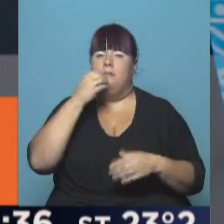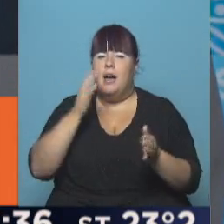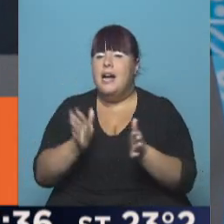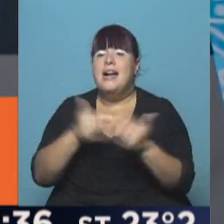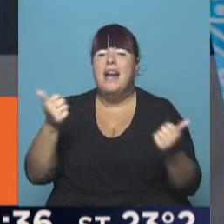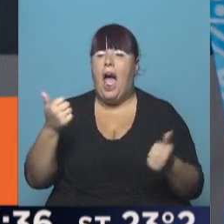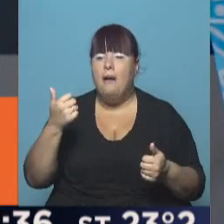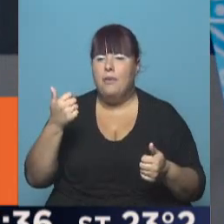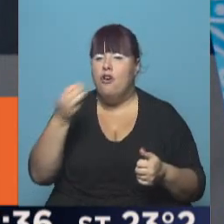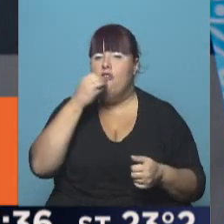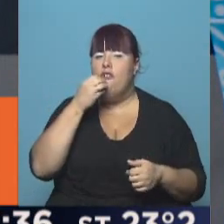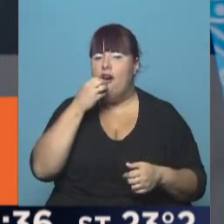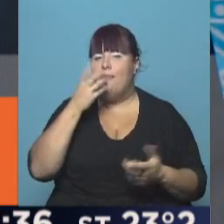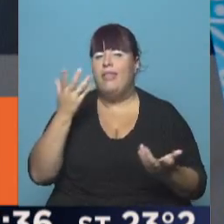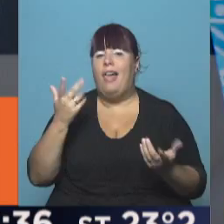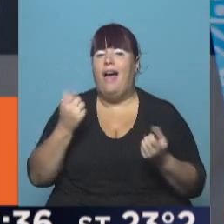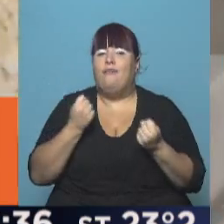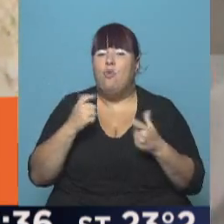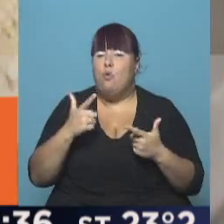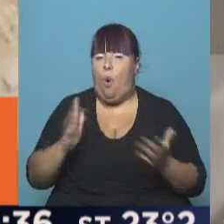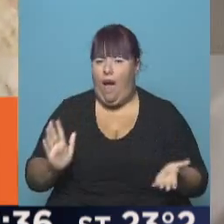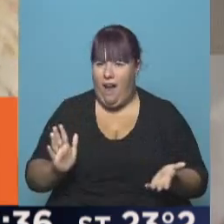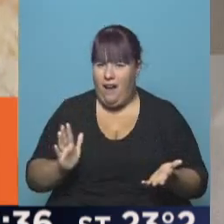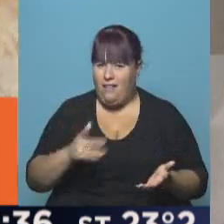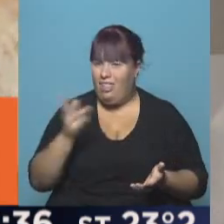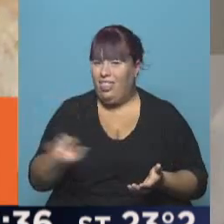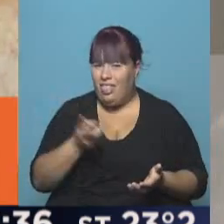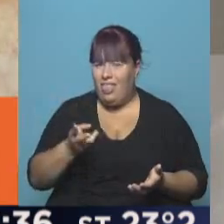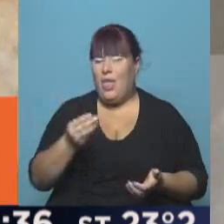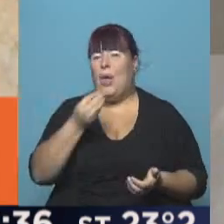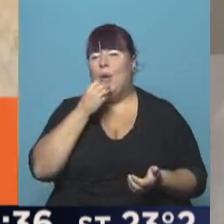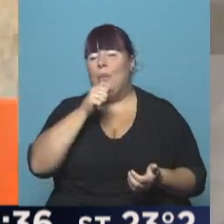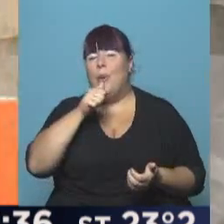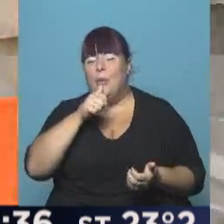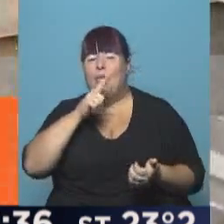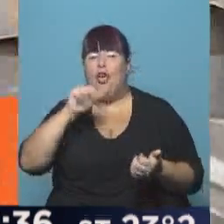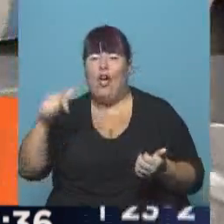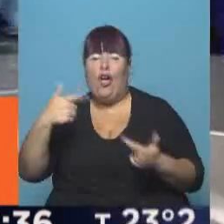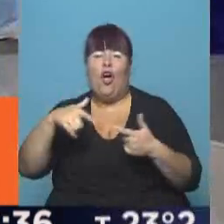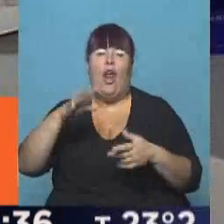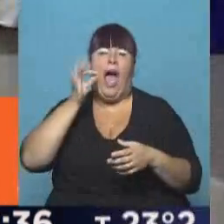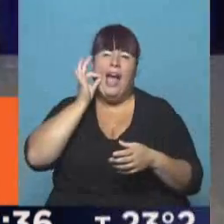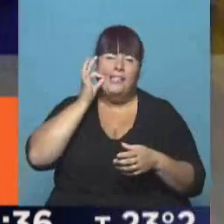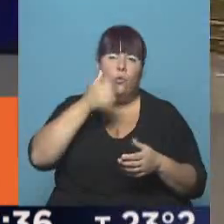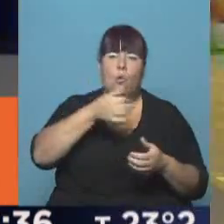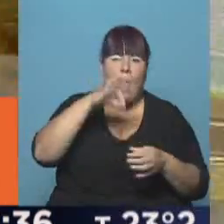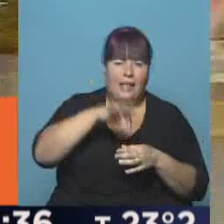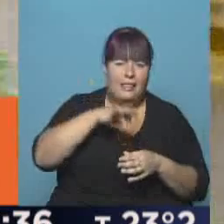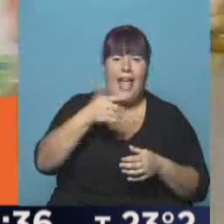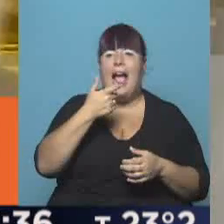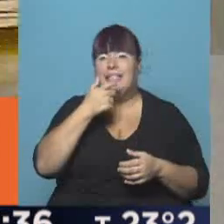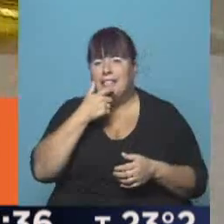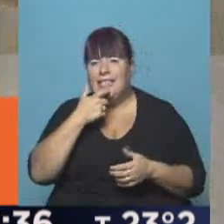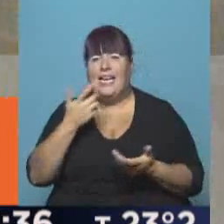rápidamente alimentos de pobre calidad nutricional bebidas azucaradas infusiones con azúcar incorporan